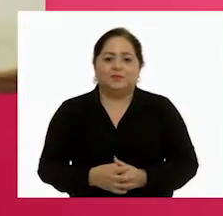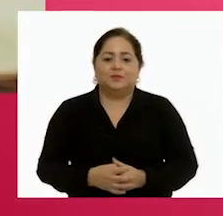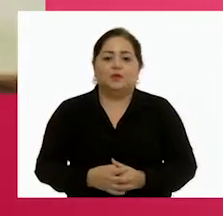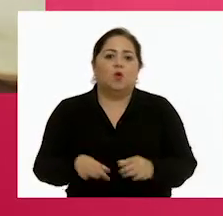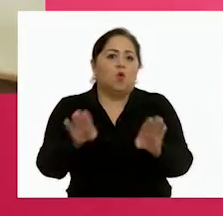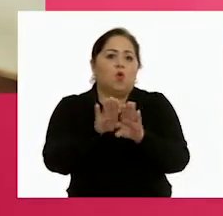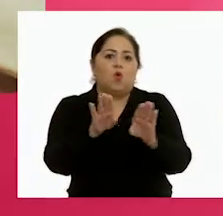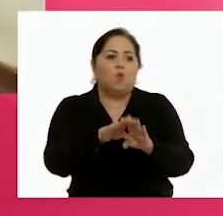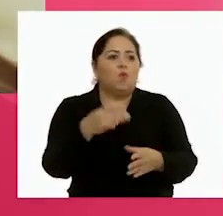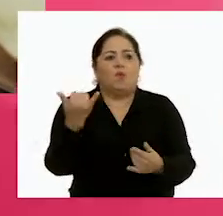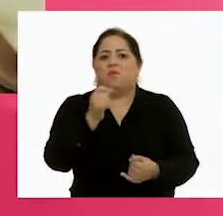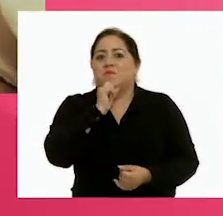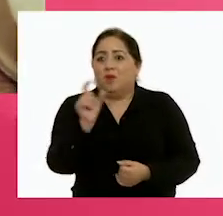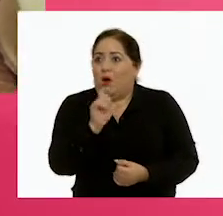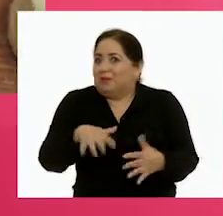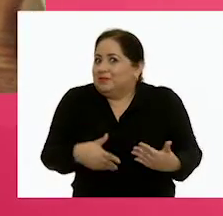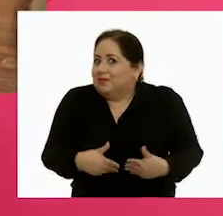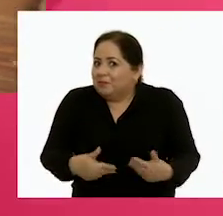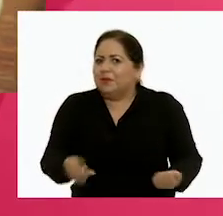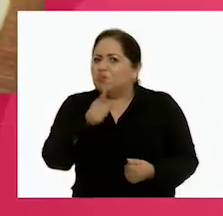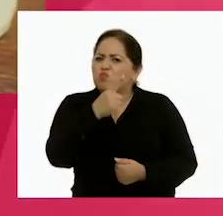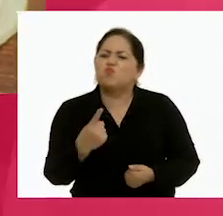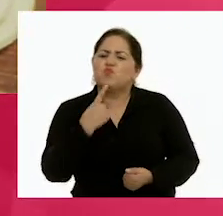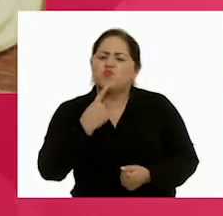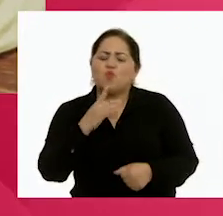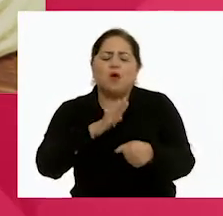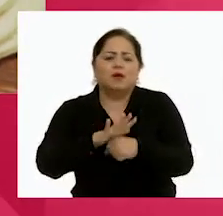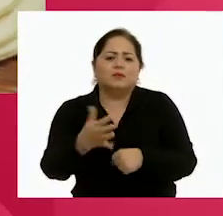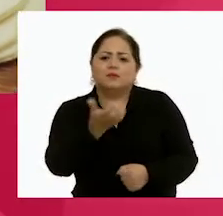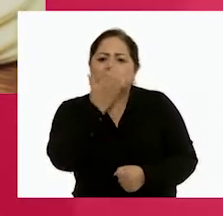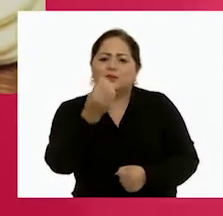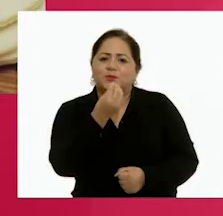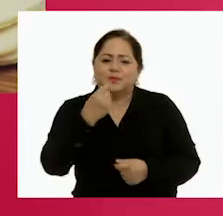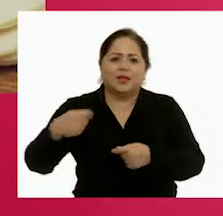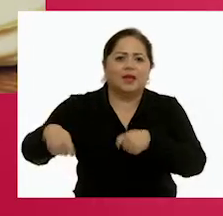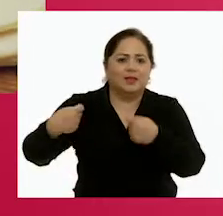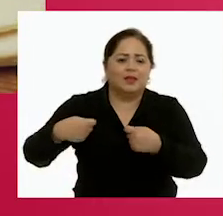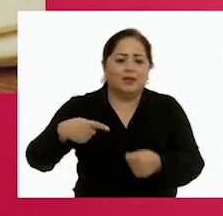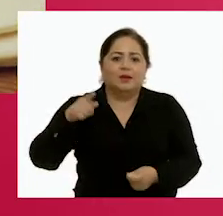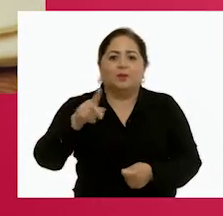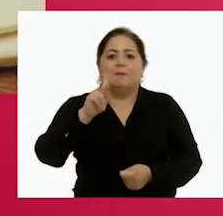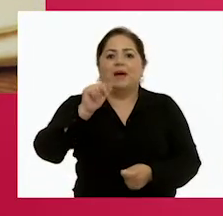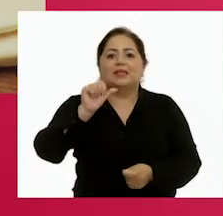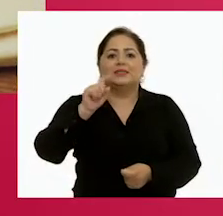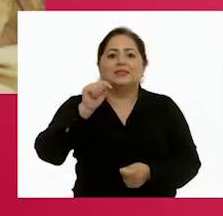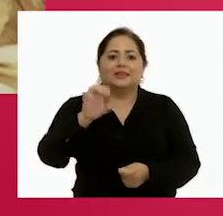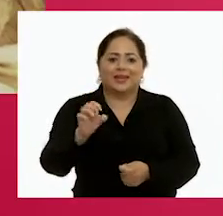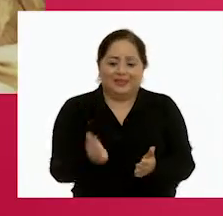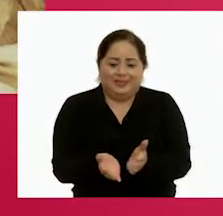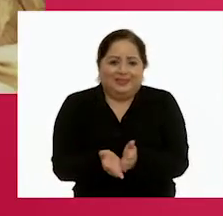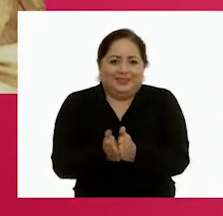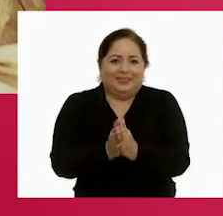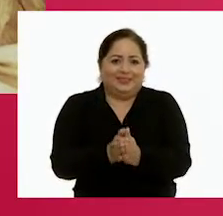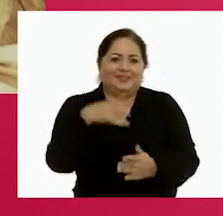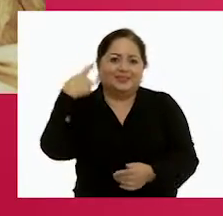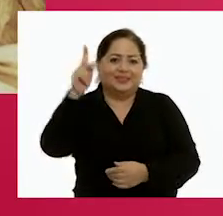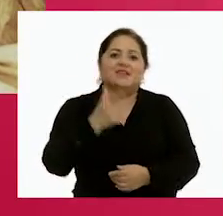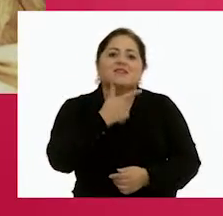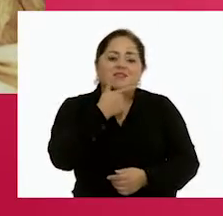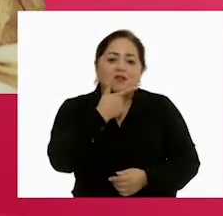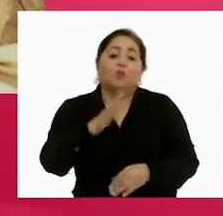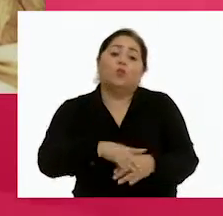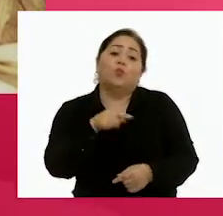Como tanto andar da hambre, hay que probar el platillo tradicional, el paste, de origen británico,